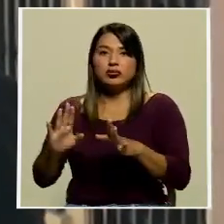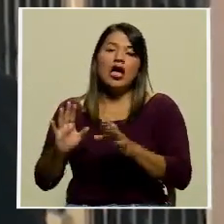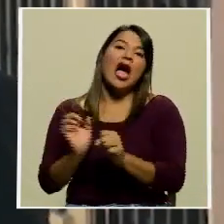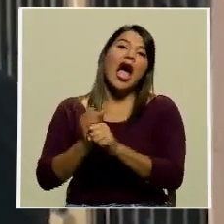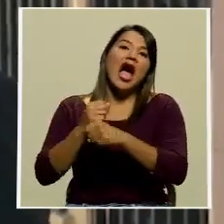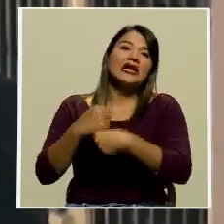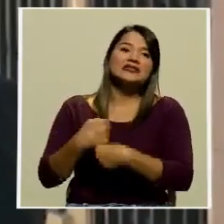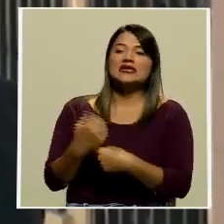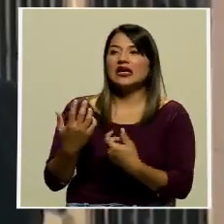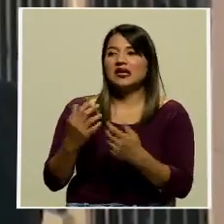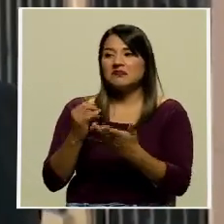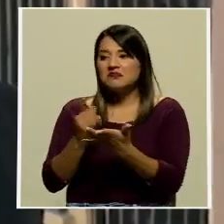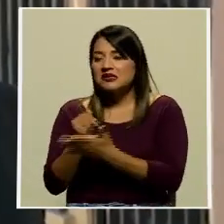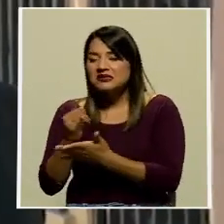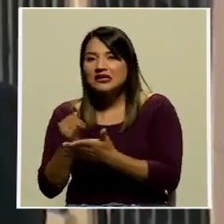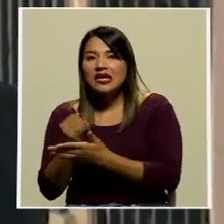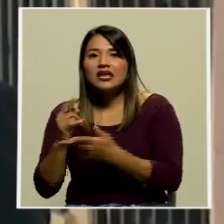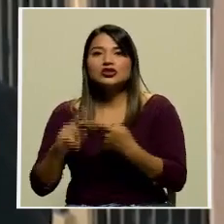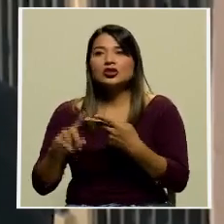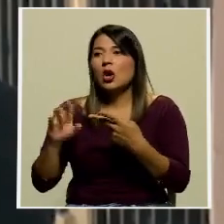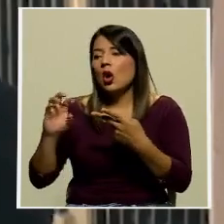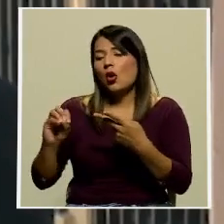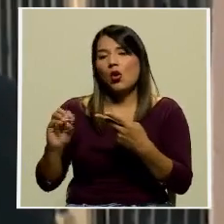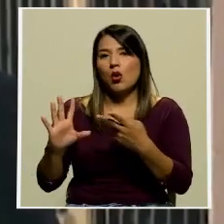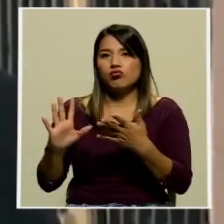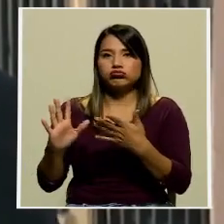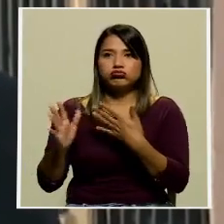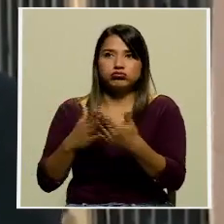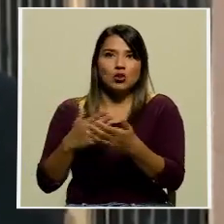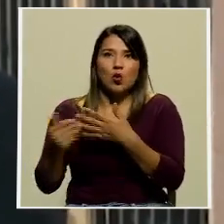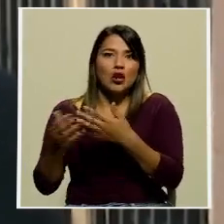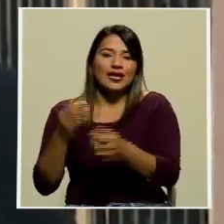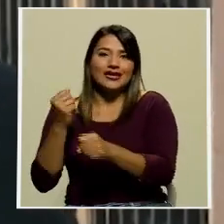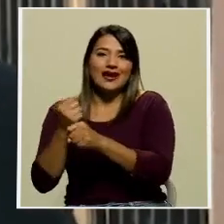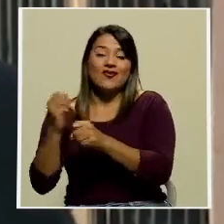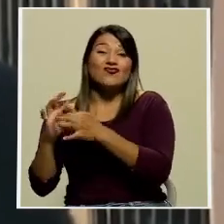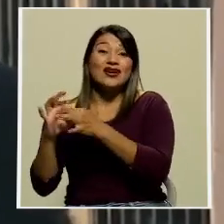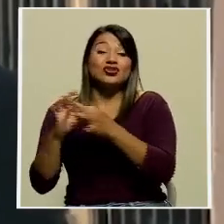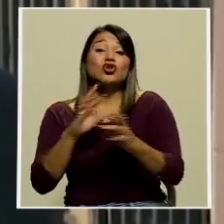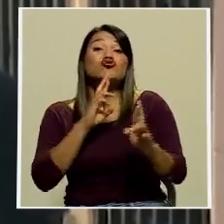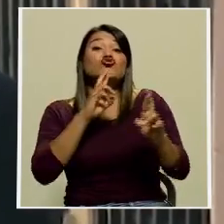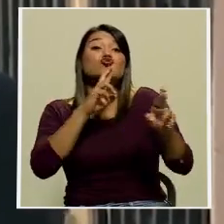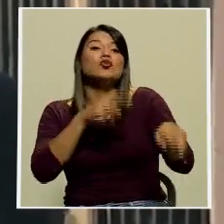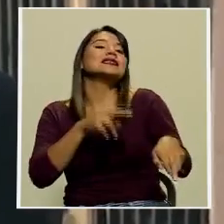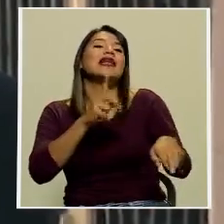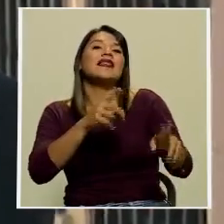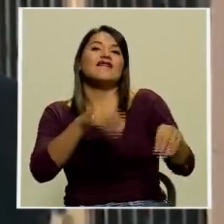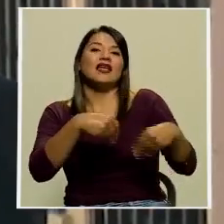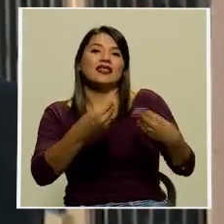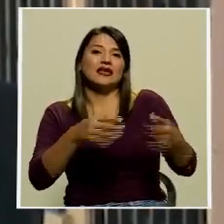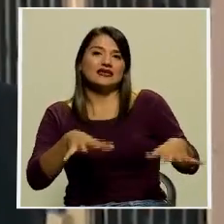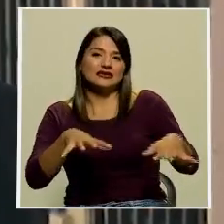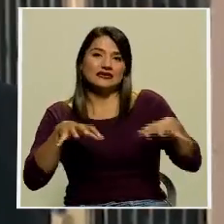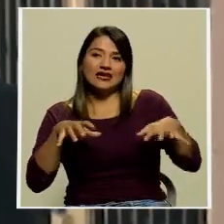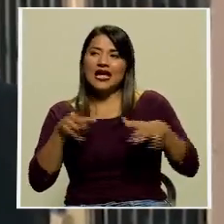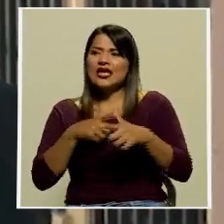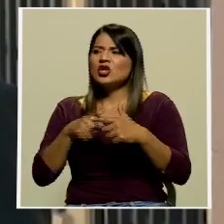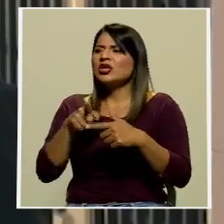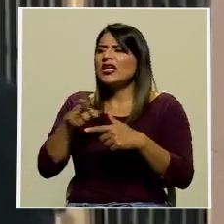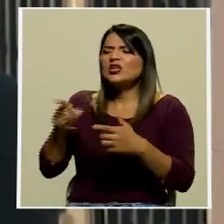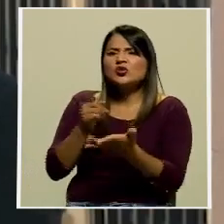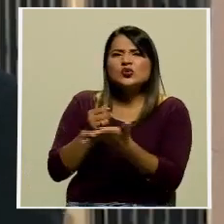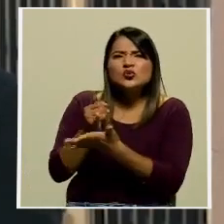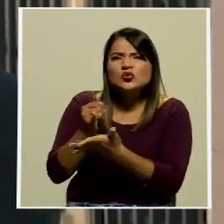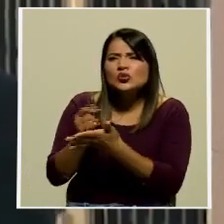de sentencias que deberán dictar los señores magistrados, y entonces preparan estudios de doctrina, estudios de